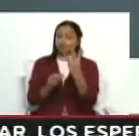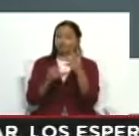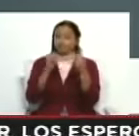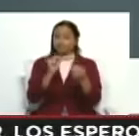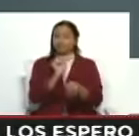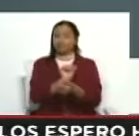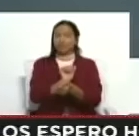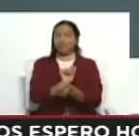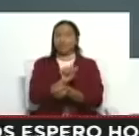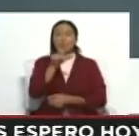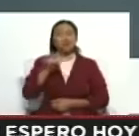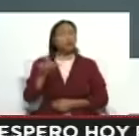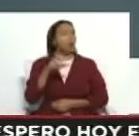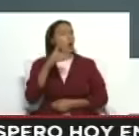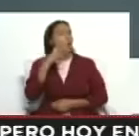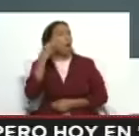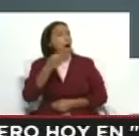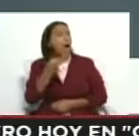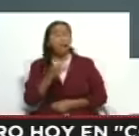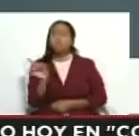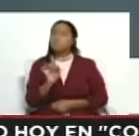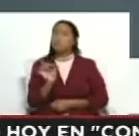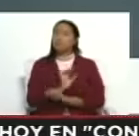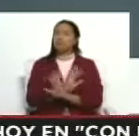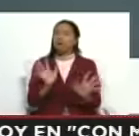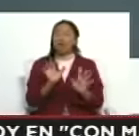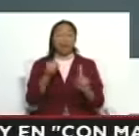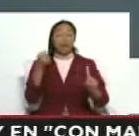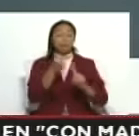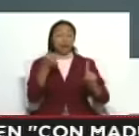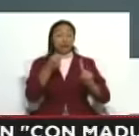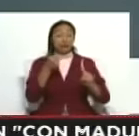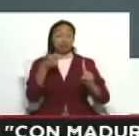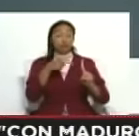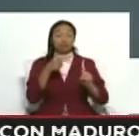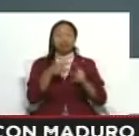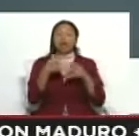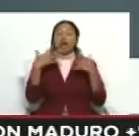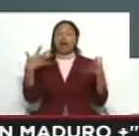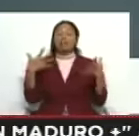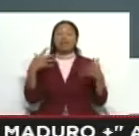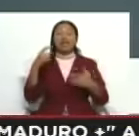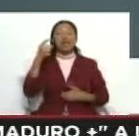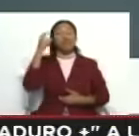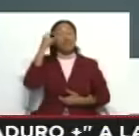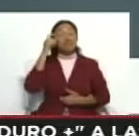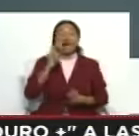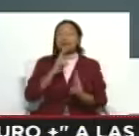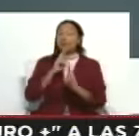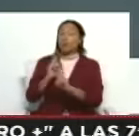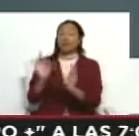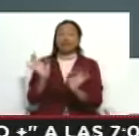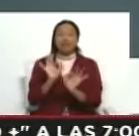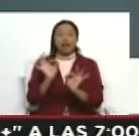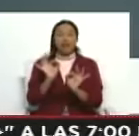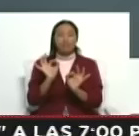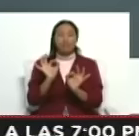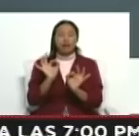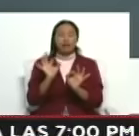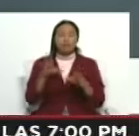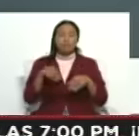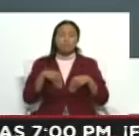Nadie lo creyó. El impacto fue tan grande que duraron días sin responder. Quedaron